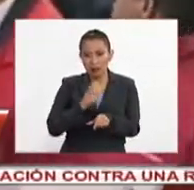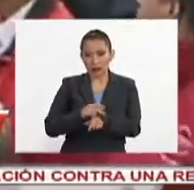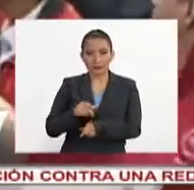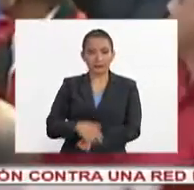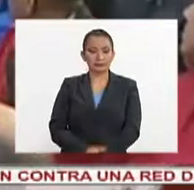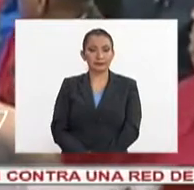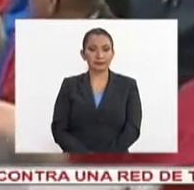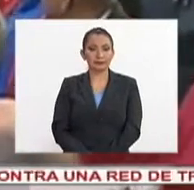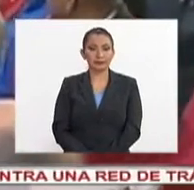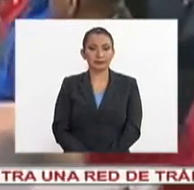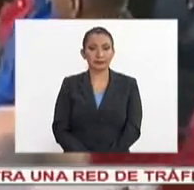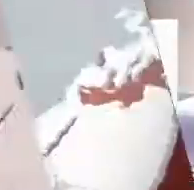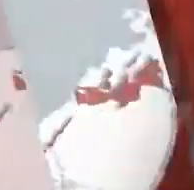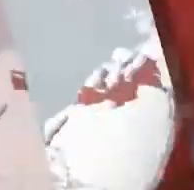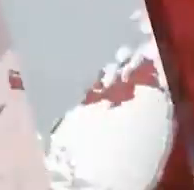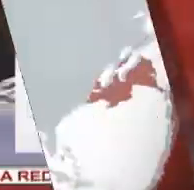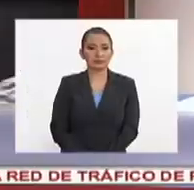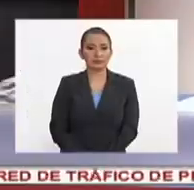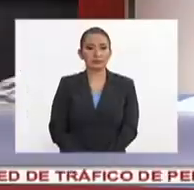Maduro.